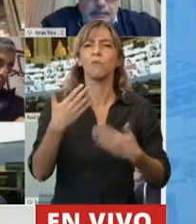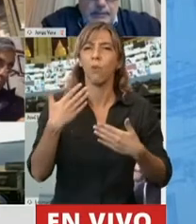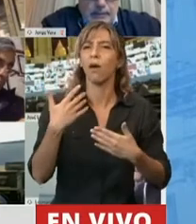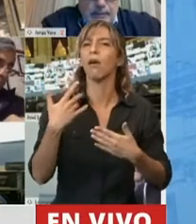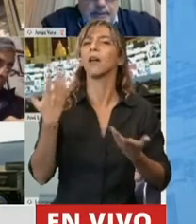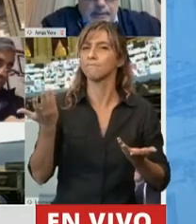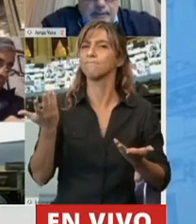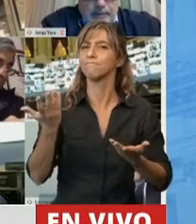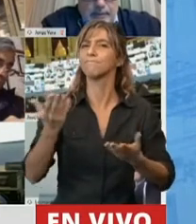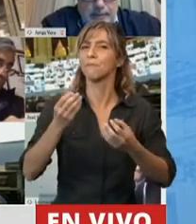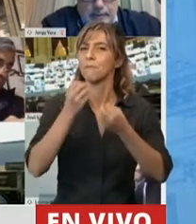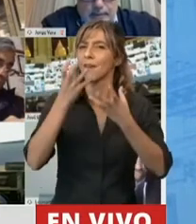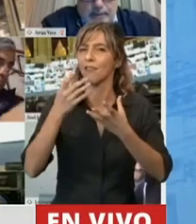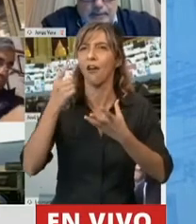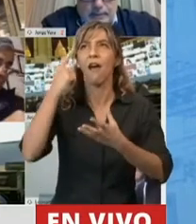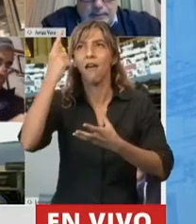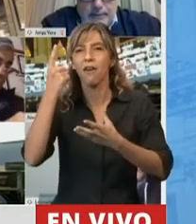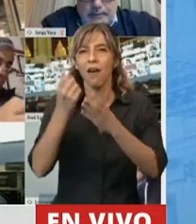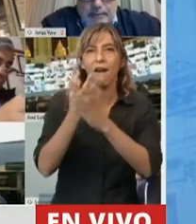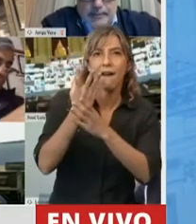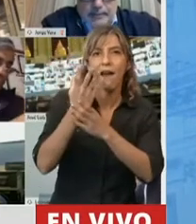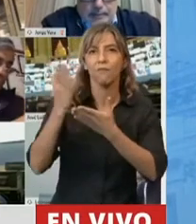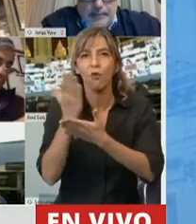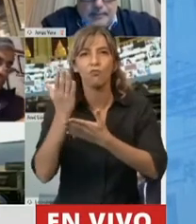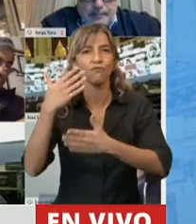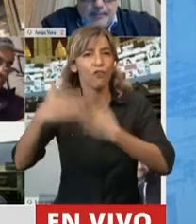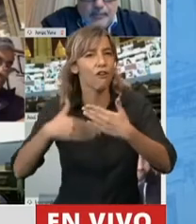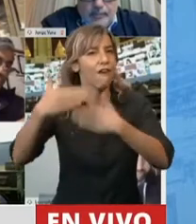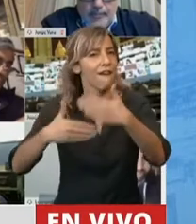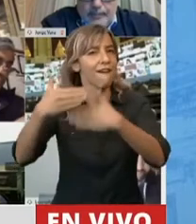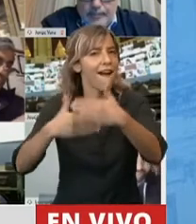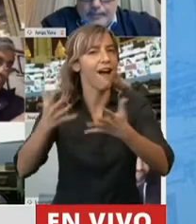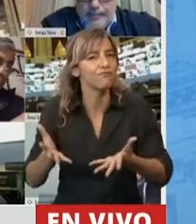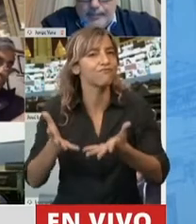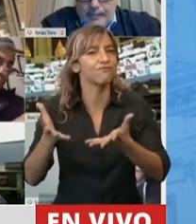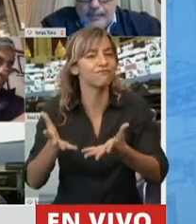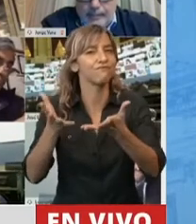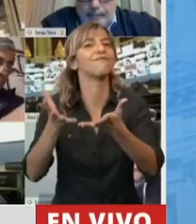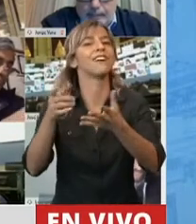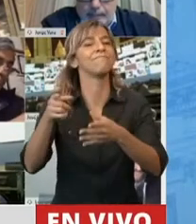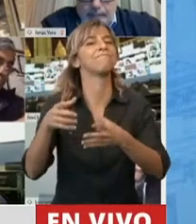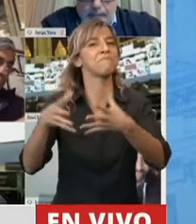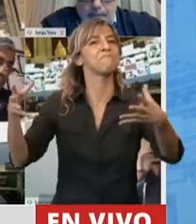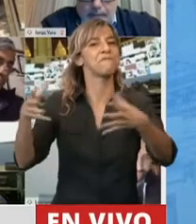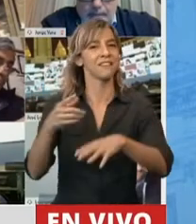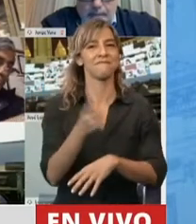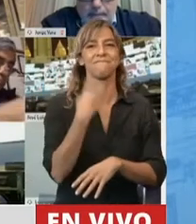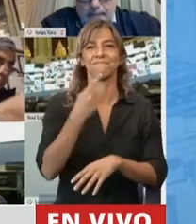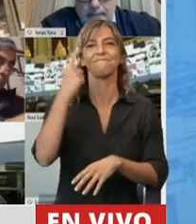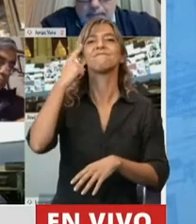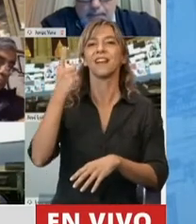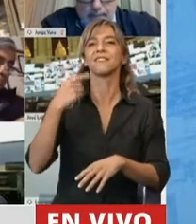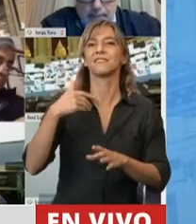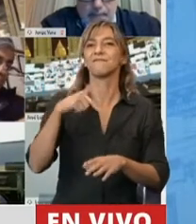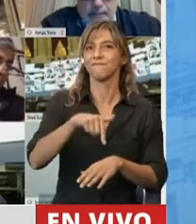multiplicando conocimientos e innovación siempre con la mirada puesta, y destacamos, en la inclusión y la perspectiva